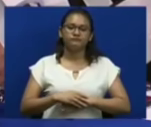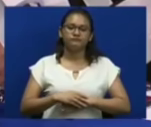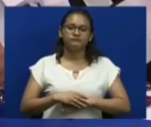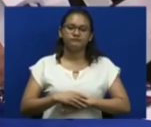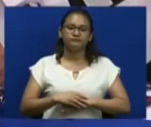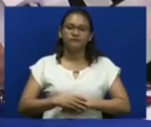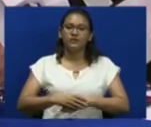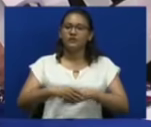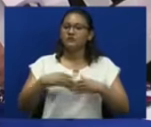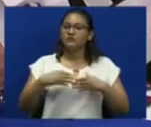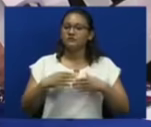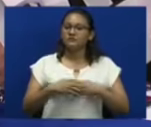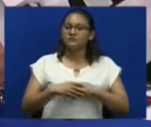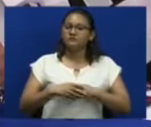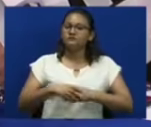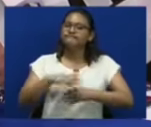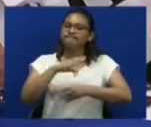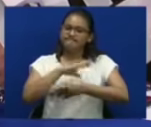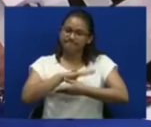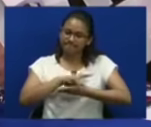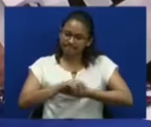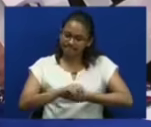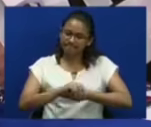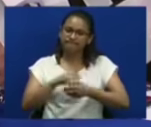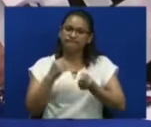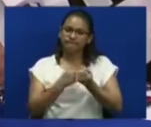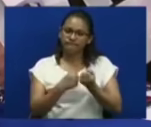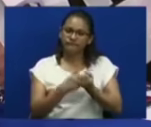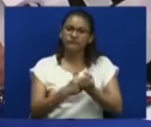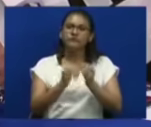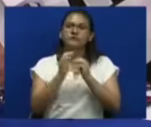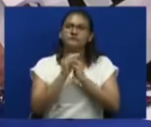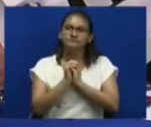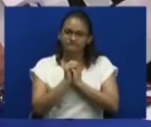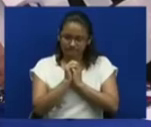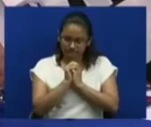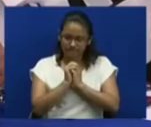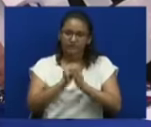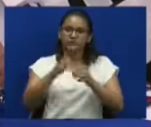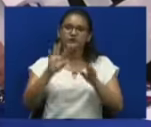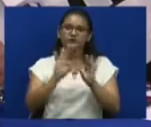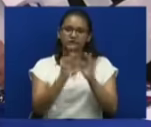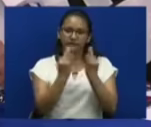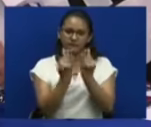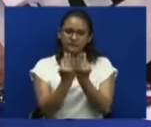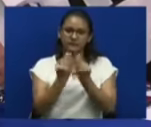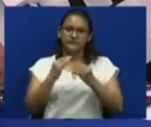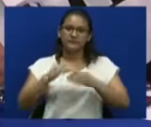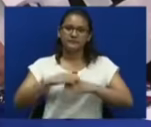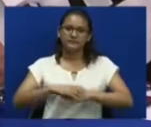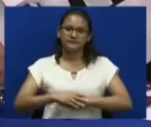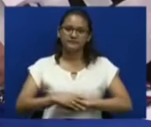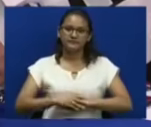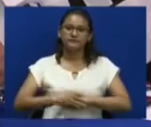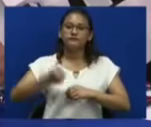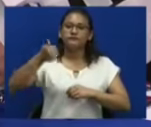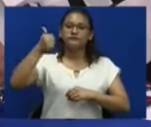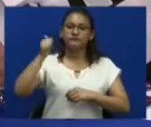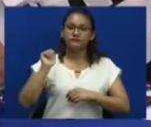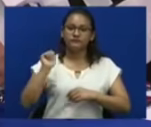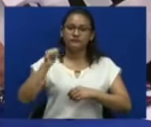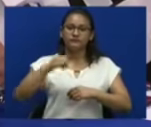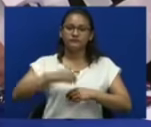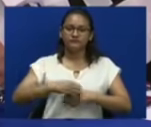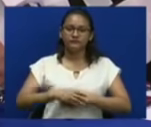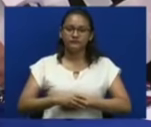nuestra solidaridad y oraciones a sus familiares el día de ayer